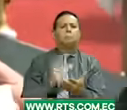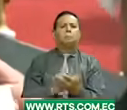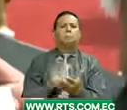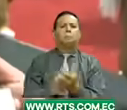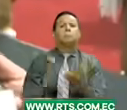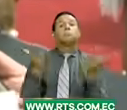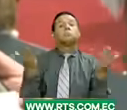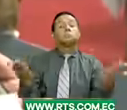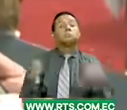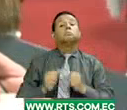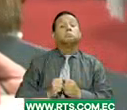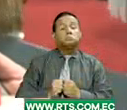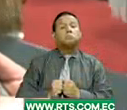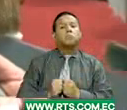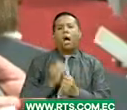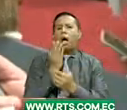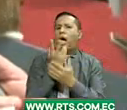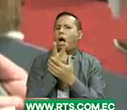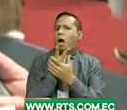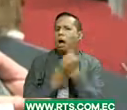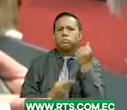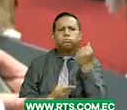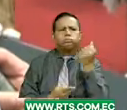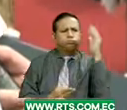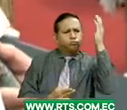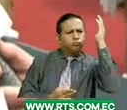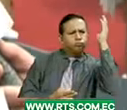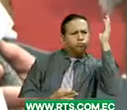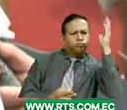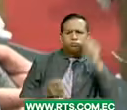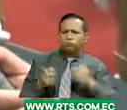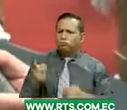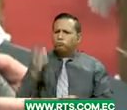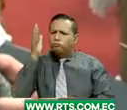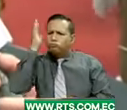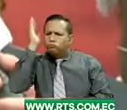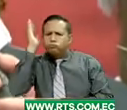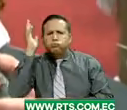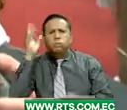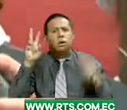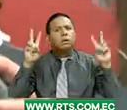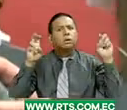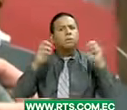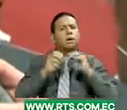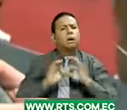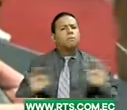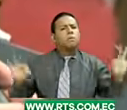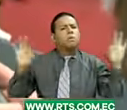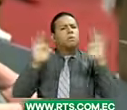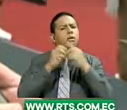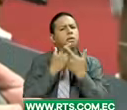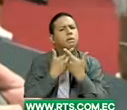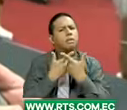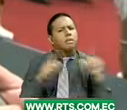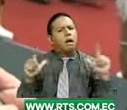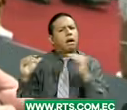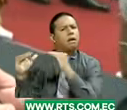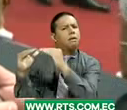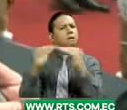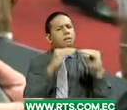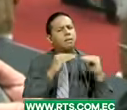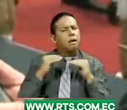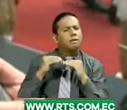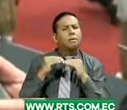discursos han hecho un alegato por la democracia y por la libertad, pero también por